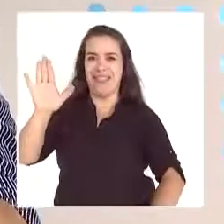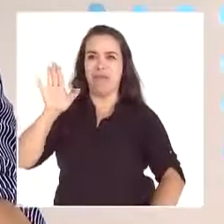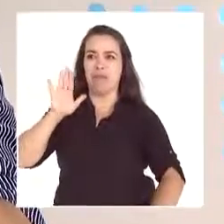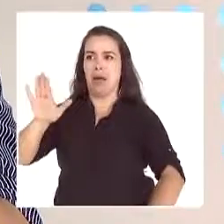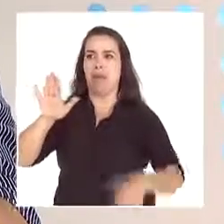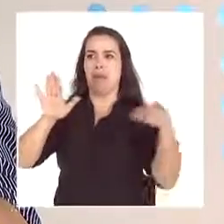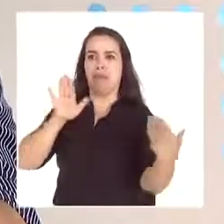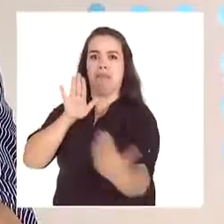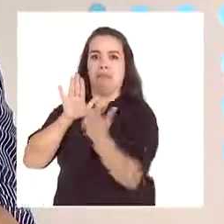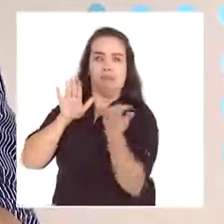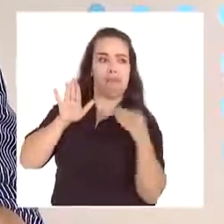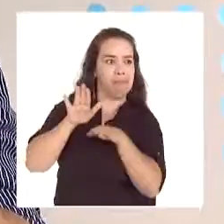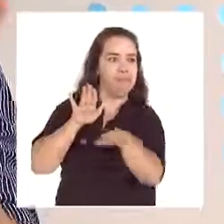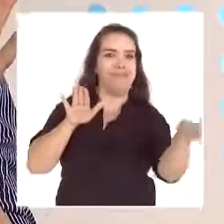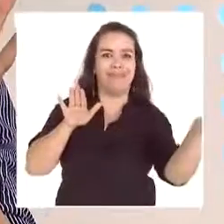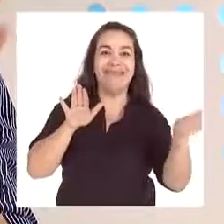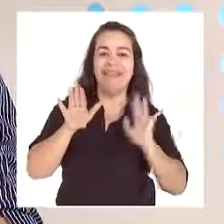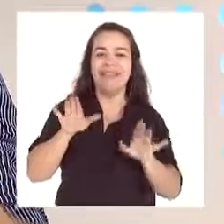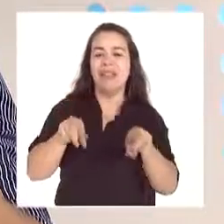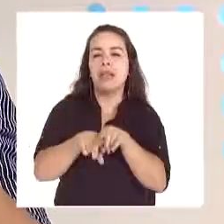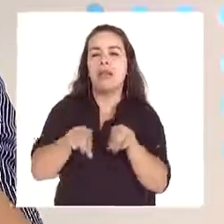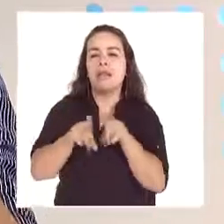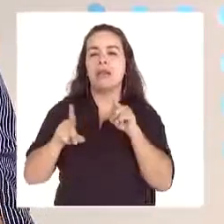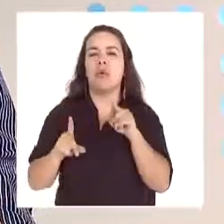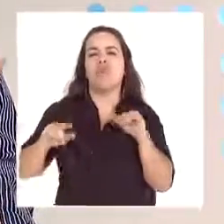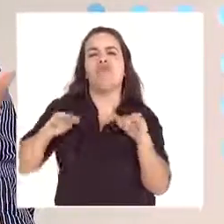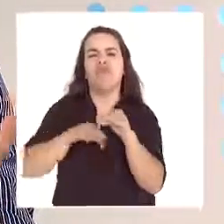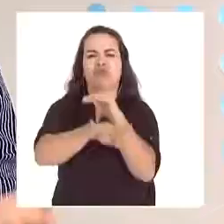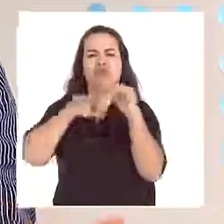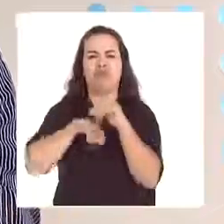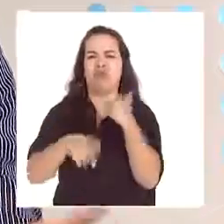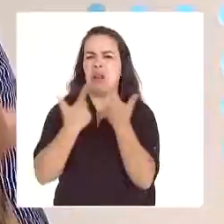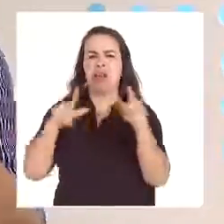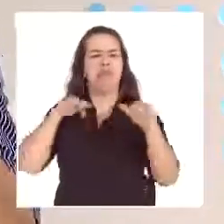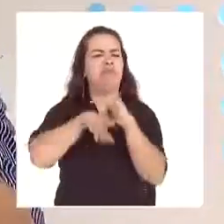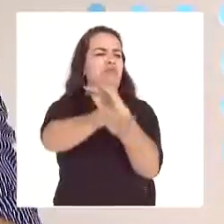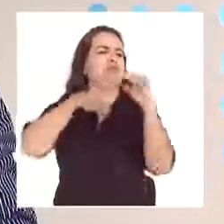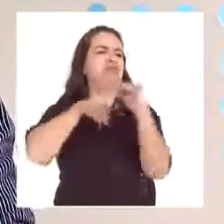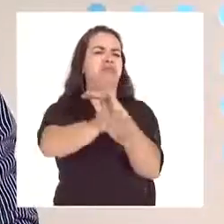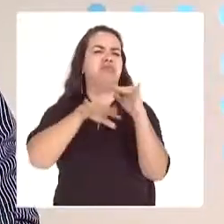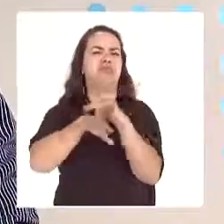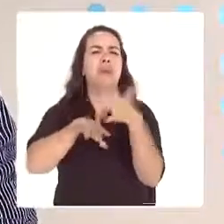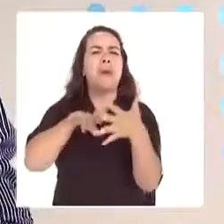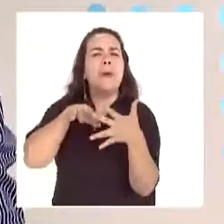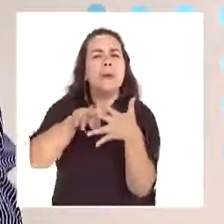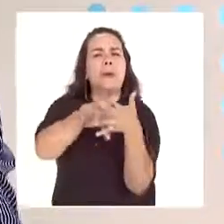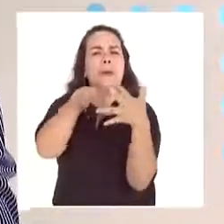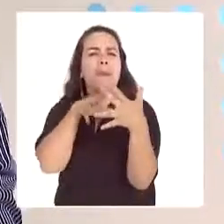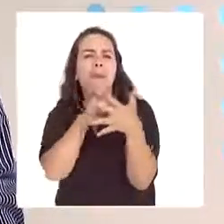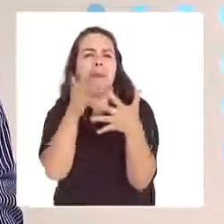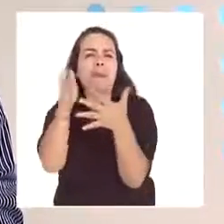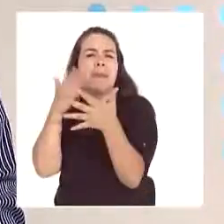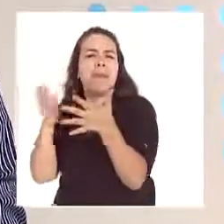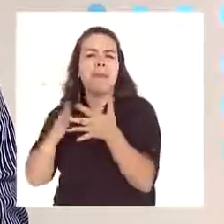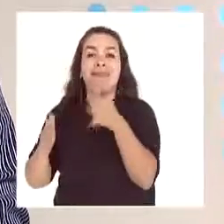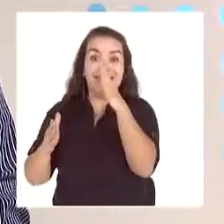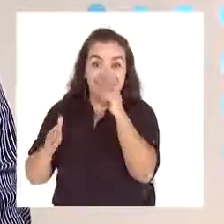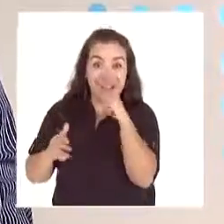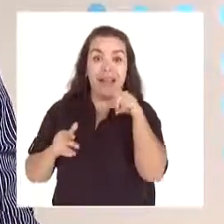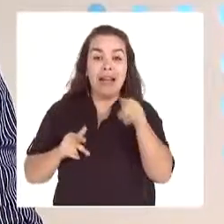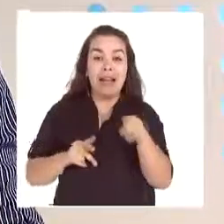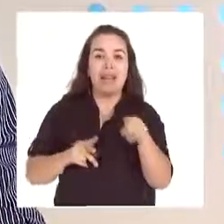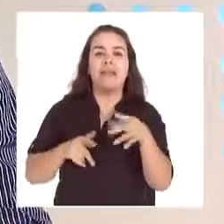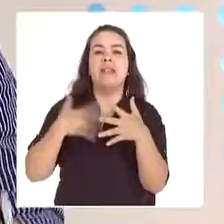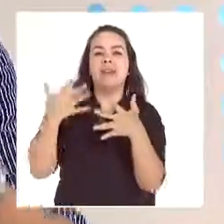esas sustancias cuando se acumulan excesivamente se van volviendo tóxicas y destruyen la célula endotelial, o sea, el tapiz de la